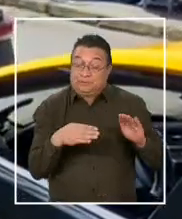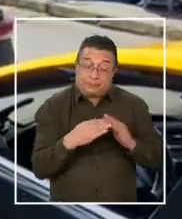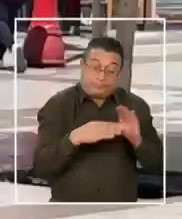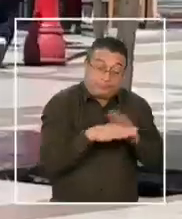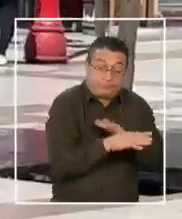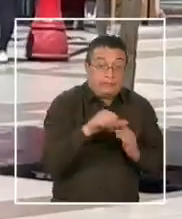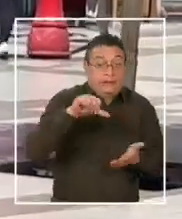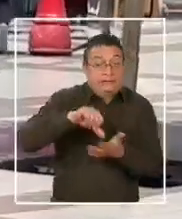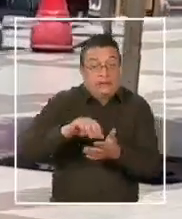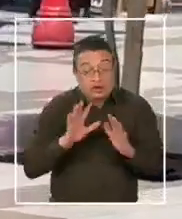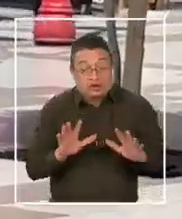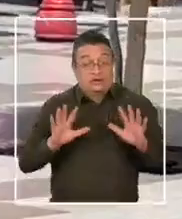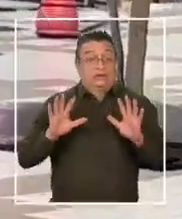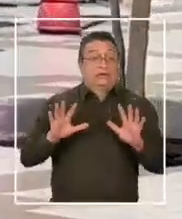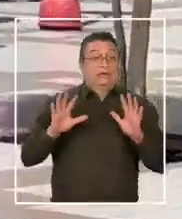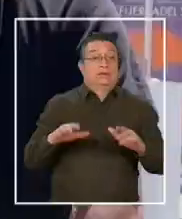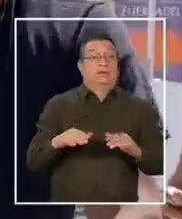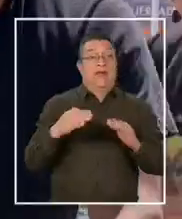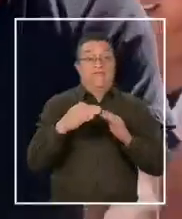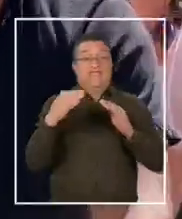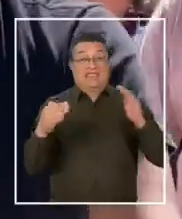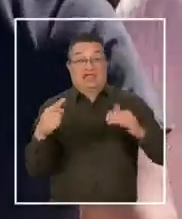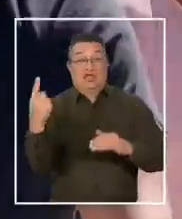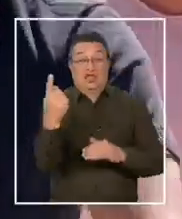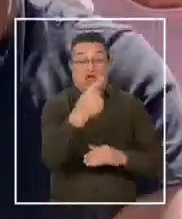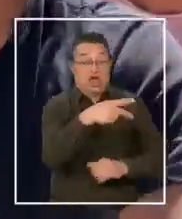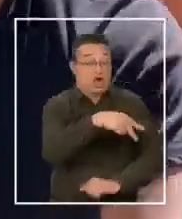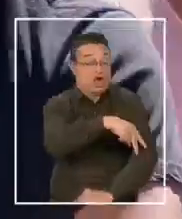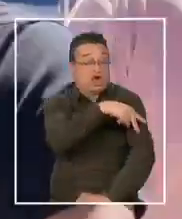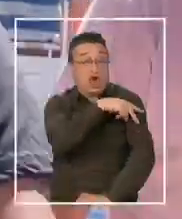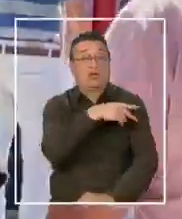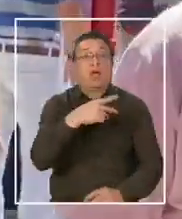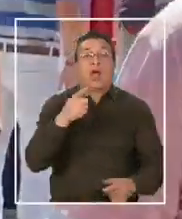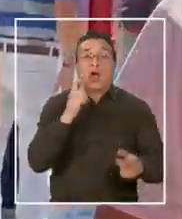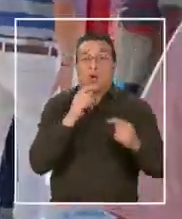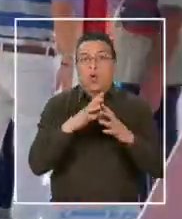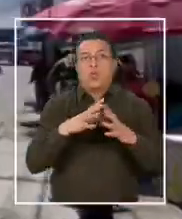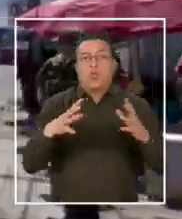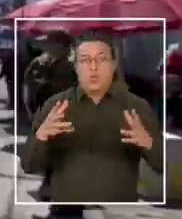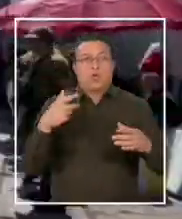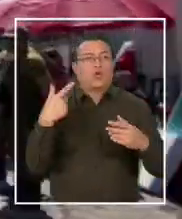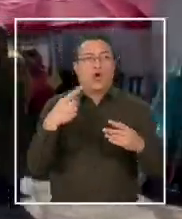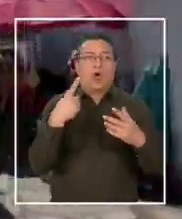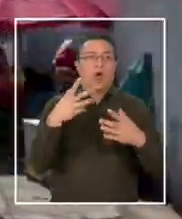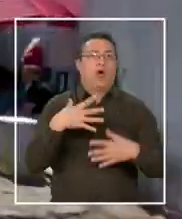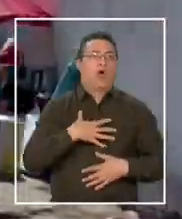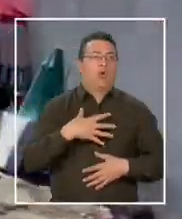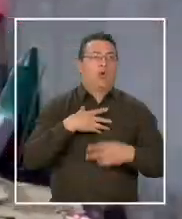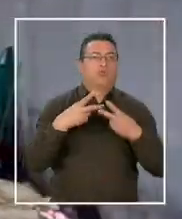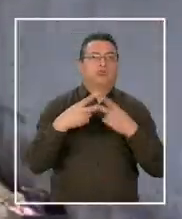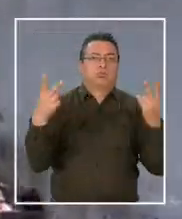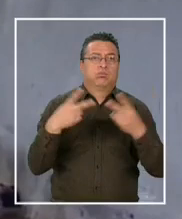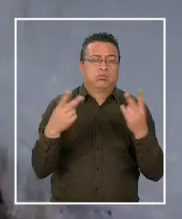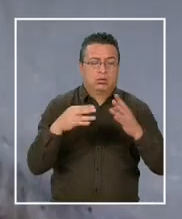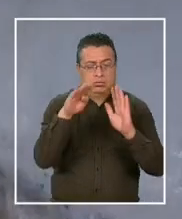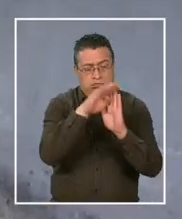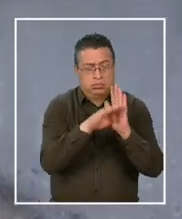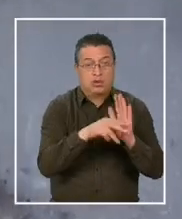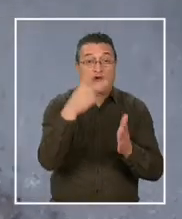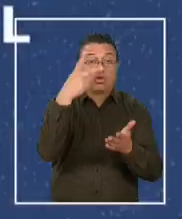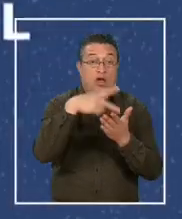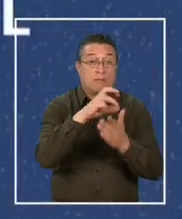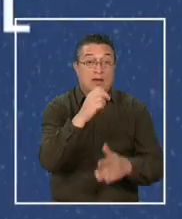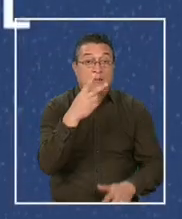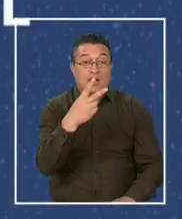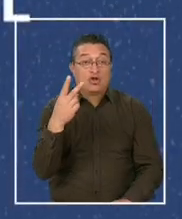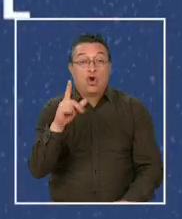centro igual. Preocupación de vecinos del norte ante el alza de delitos de connotación social, como lo reflejan las estadísticas de 2022